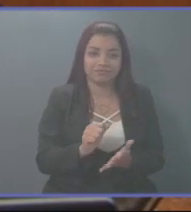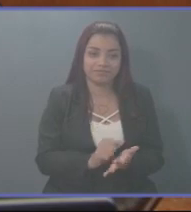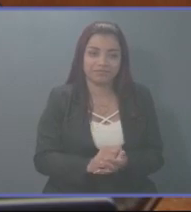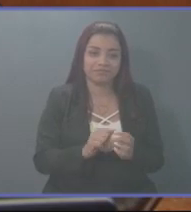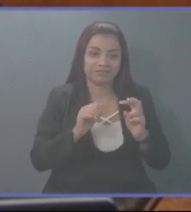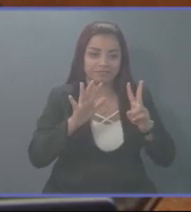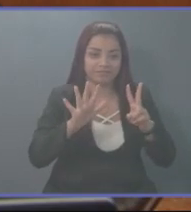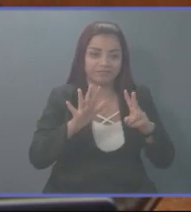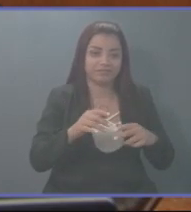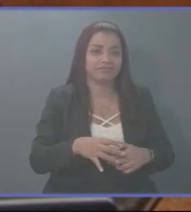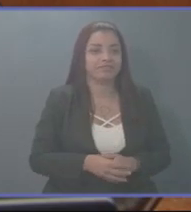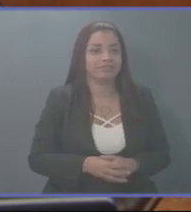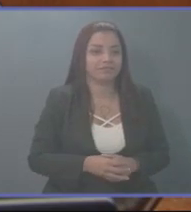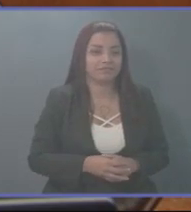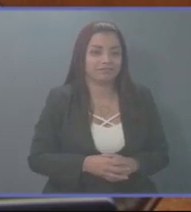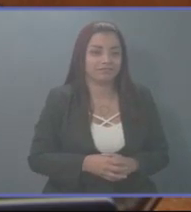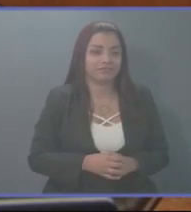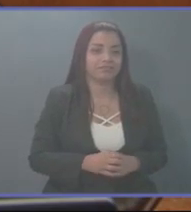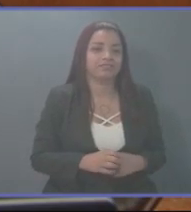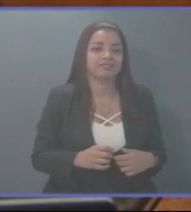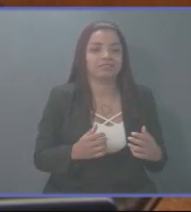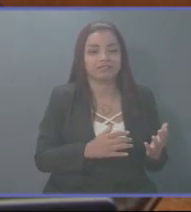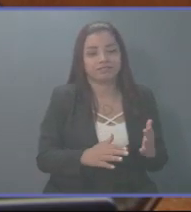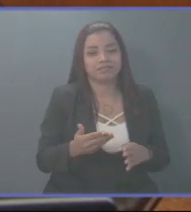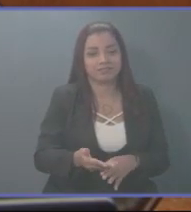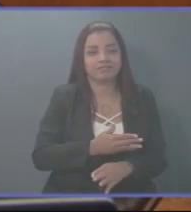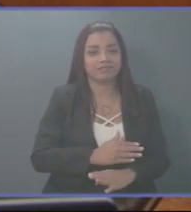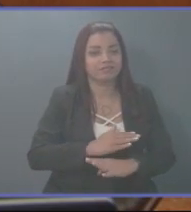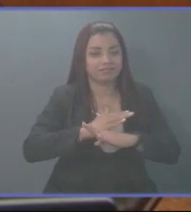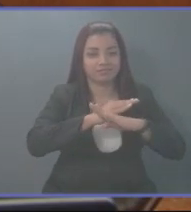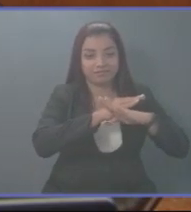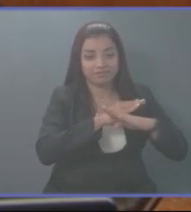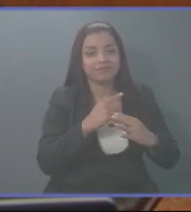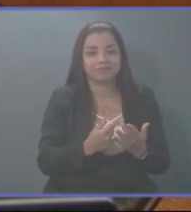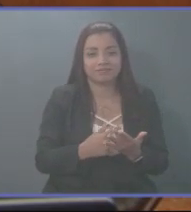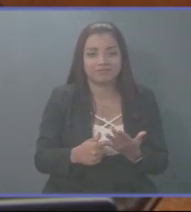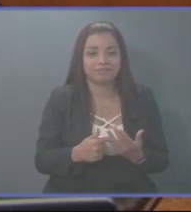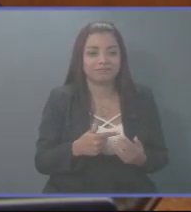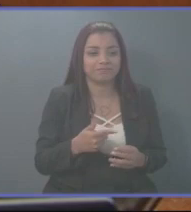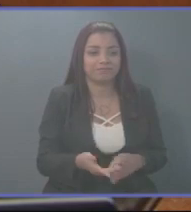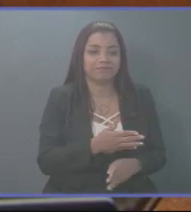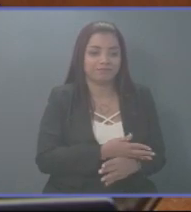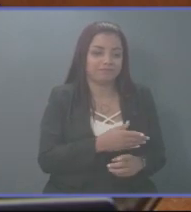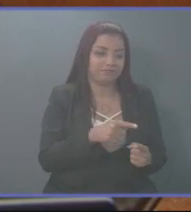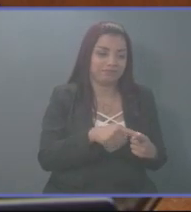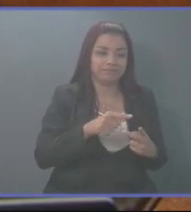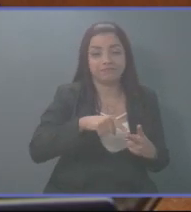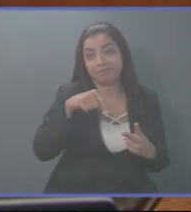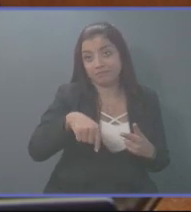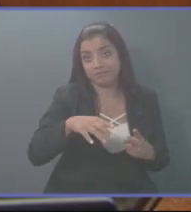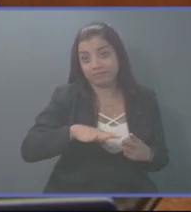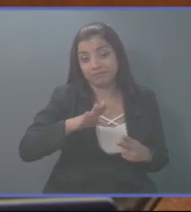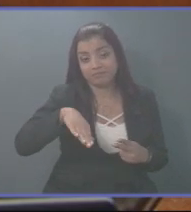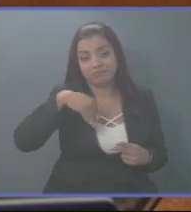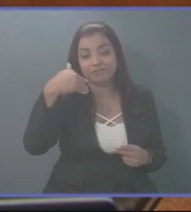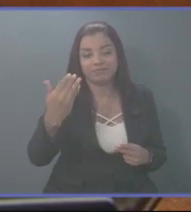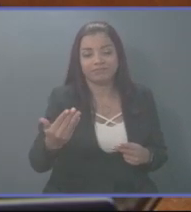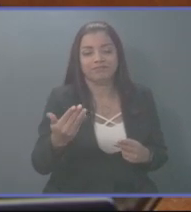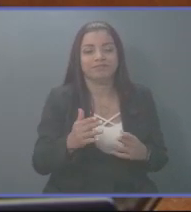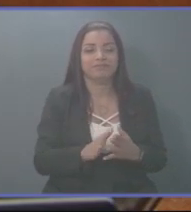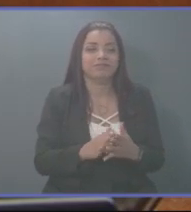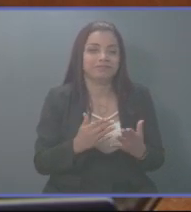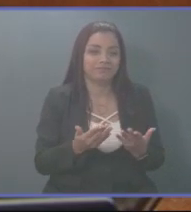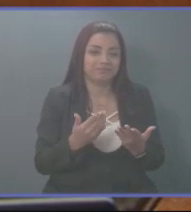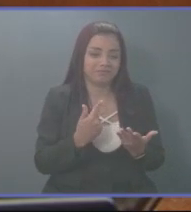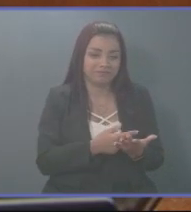7. Las medidas de prevención y protección se deben dar antes, durante y después de ocurrido un desplazamiento